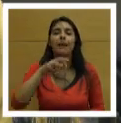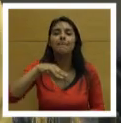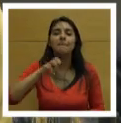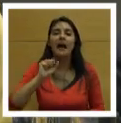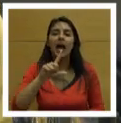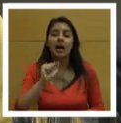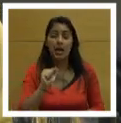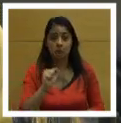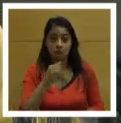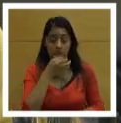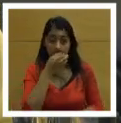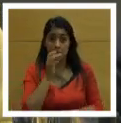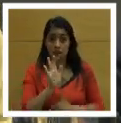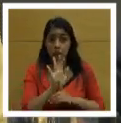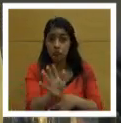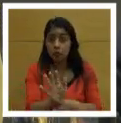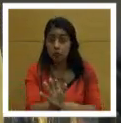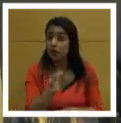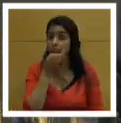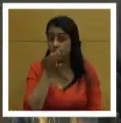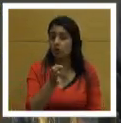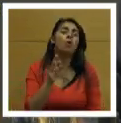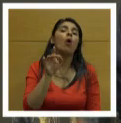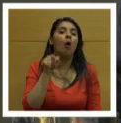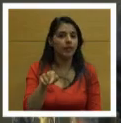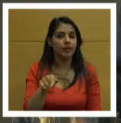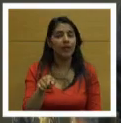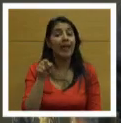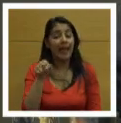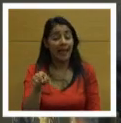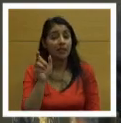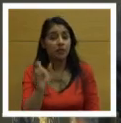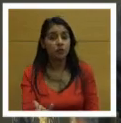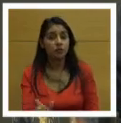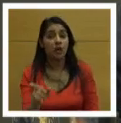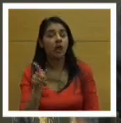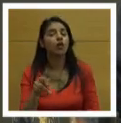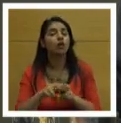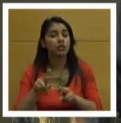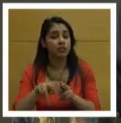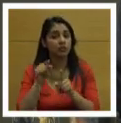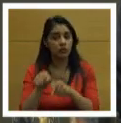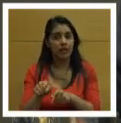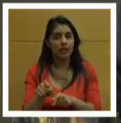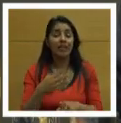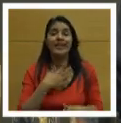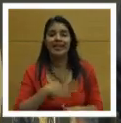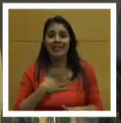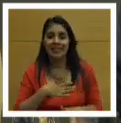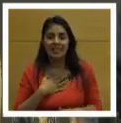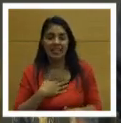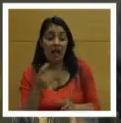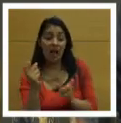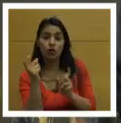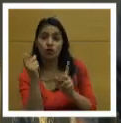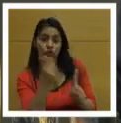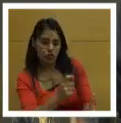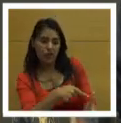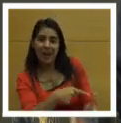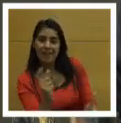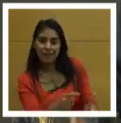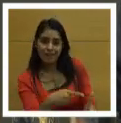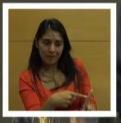evidenció esa situación y señaló que efectivamente este agresor, con el actuar que había tenido en este caso, pretendía el control sobre la vida de esta víctima